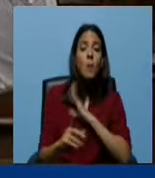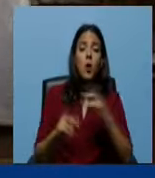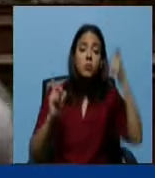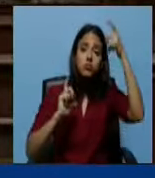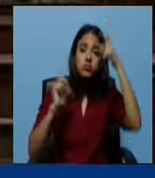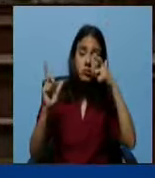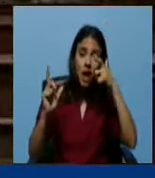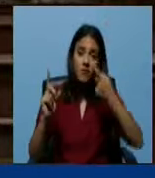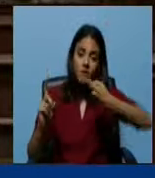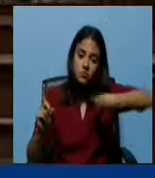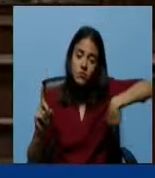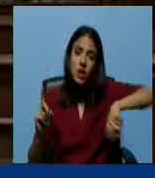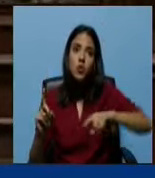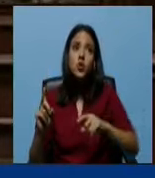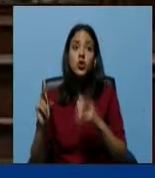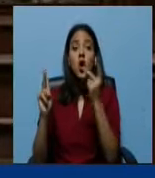Bolívar